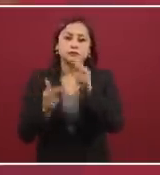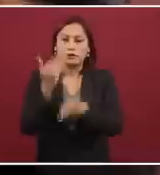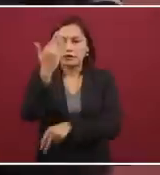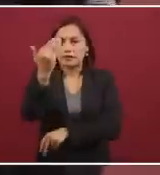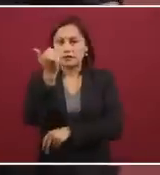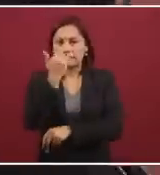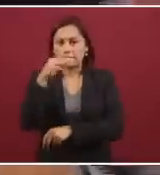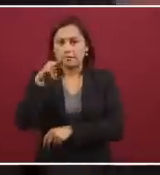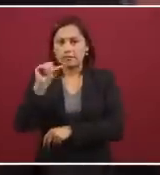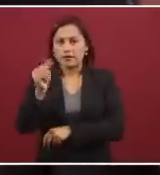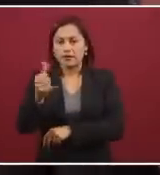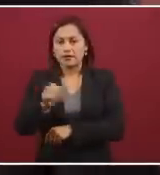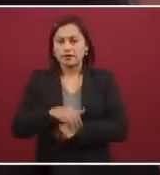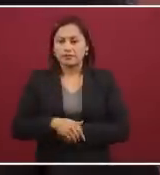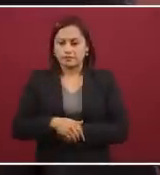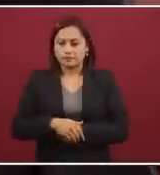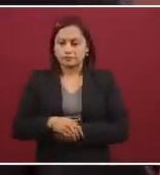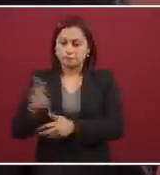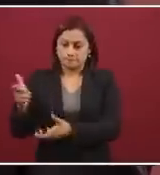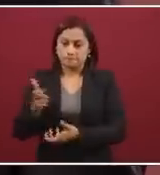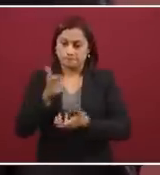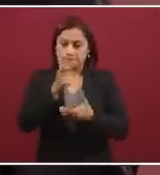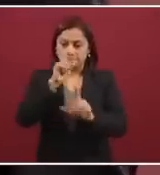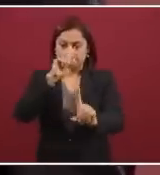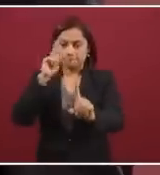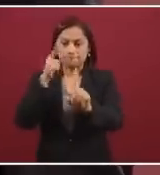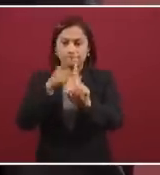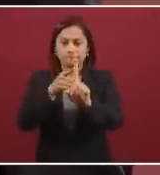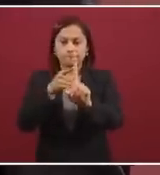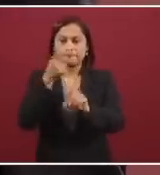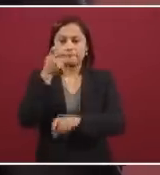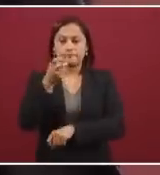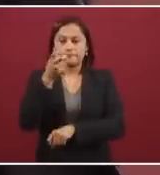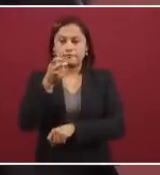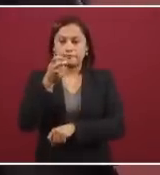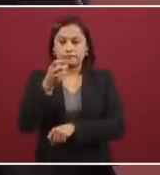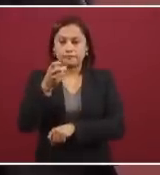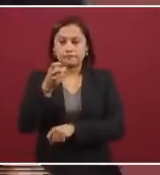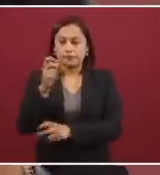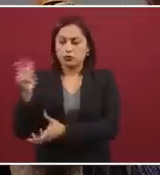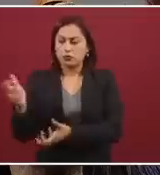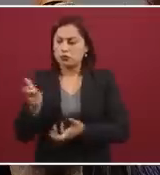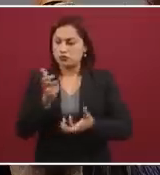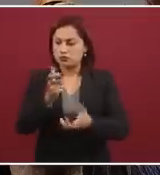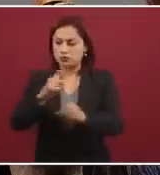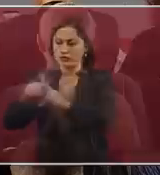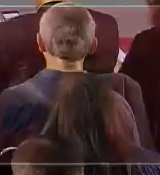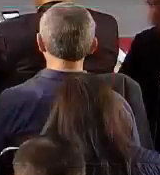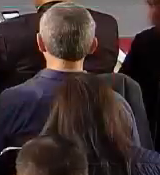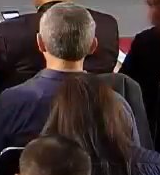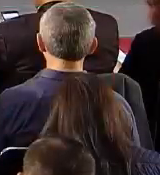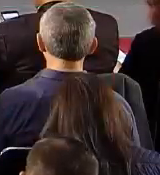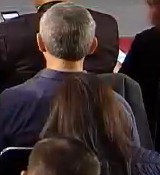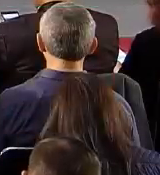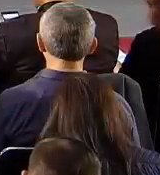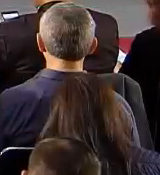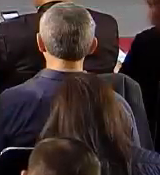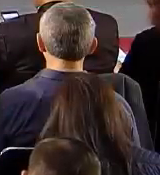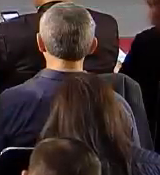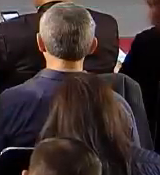ese es el destino que tiene la mayoría de esos recursos porque hay un porcentaje